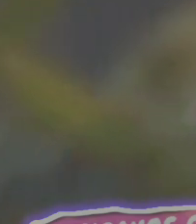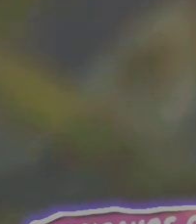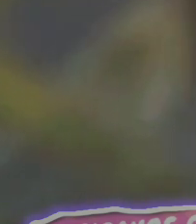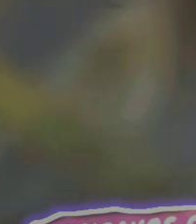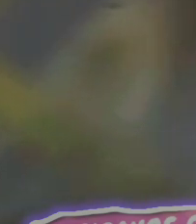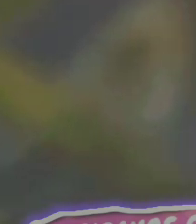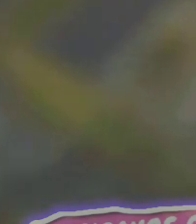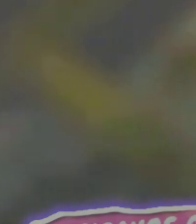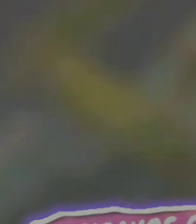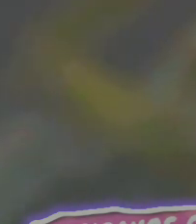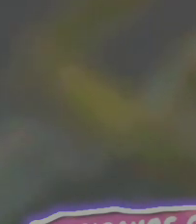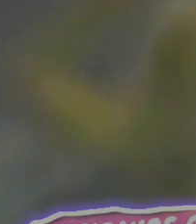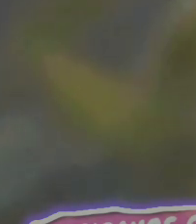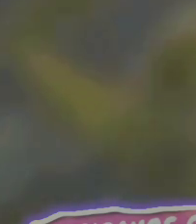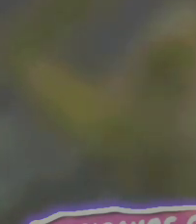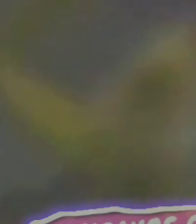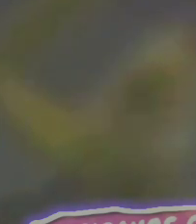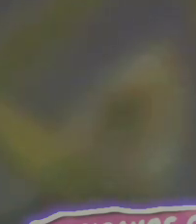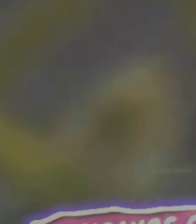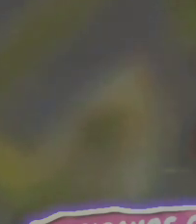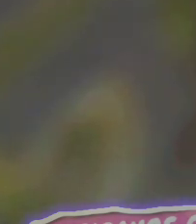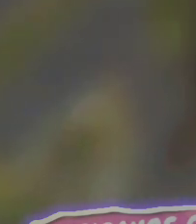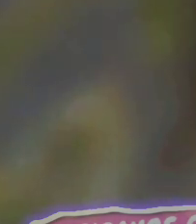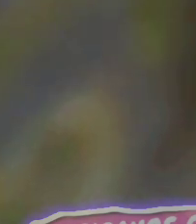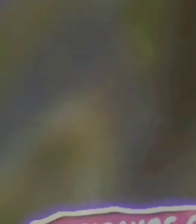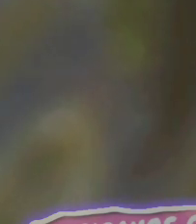¡Que muera la corrupción!